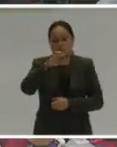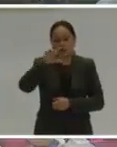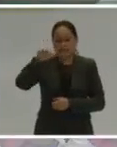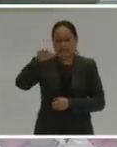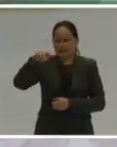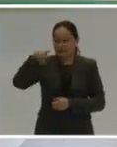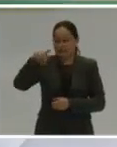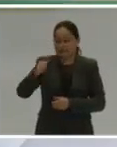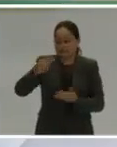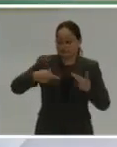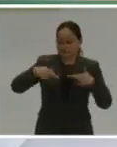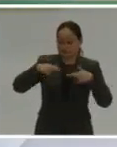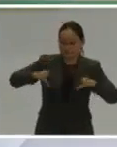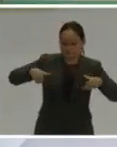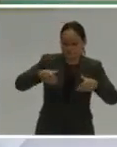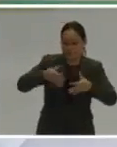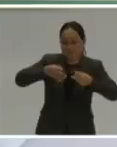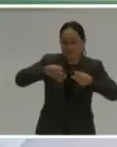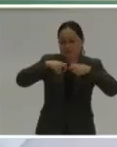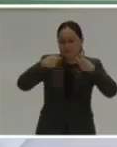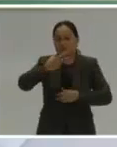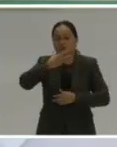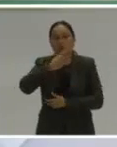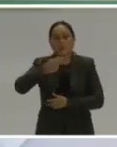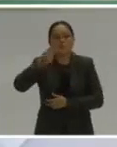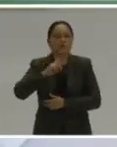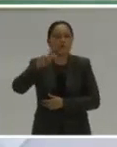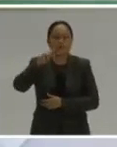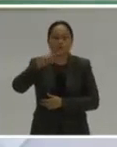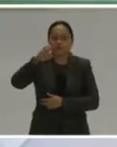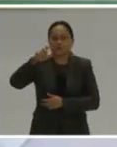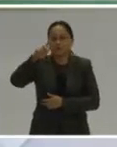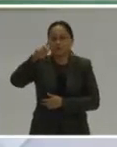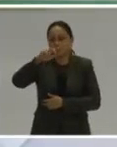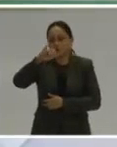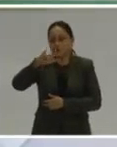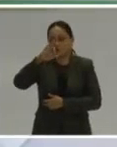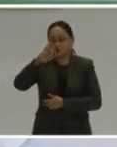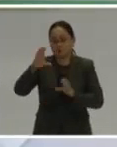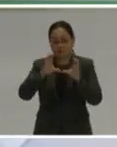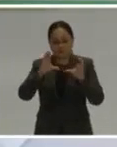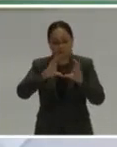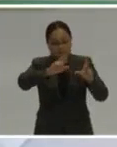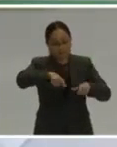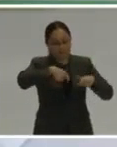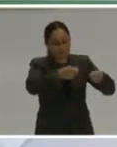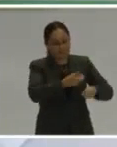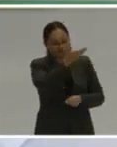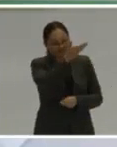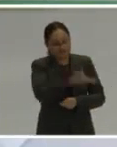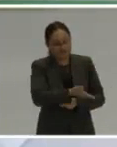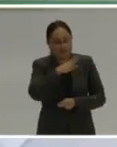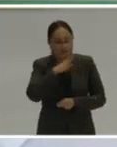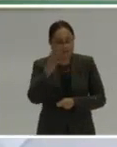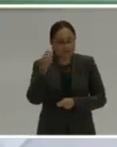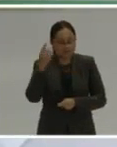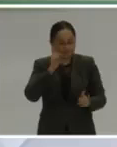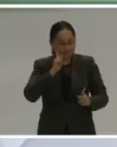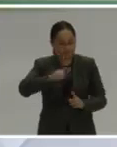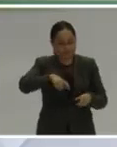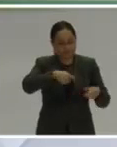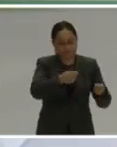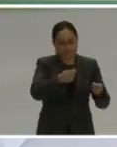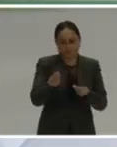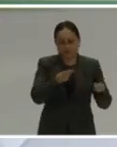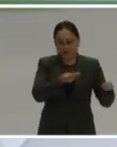magistrados del Tribunal Electoral del Poder Judicial de la Federación, hará entrega de la constancia a nuestra expositora. Muchísimas gracias. Por